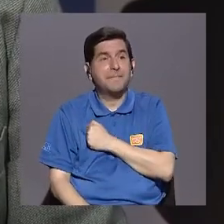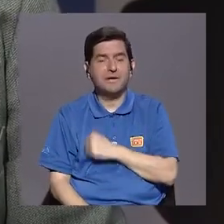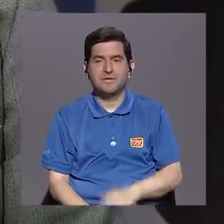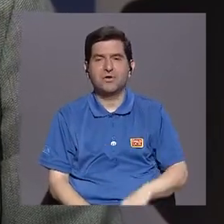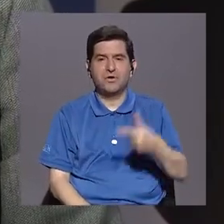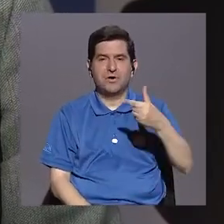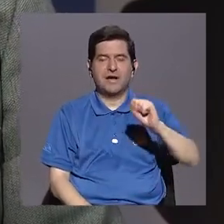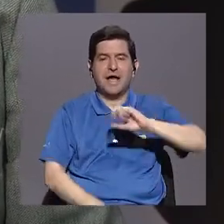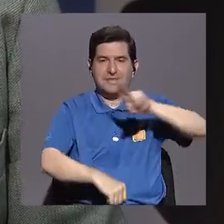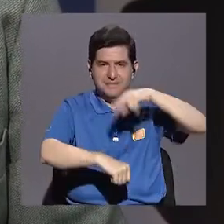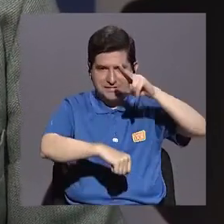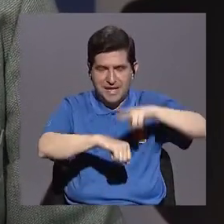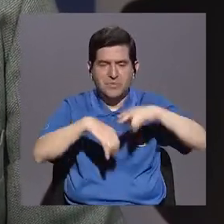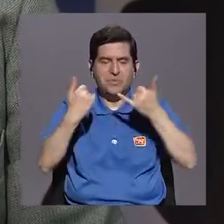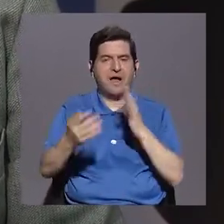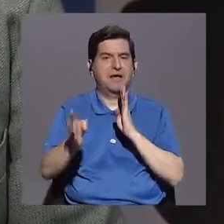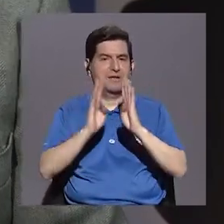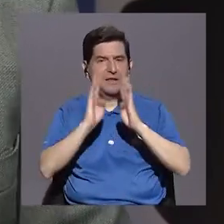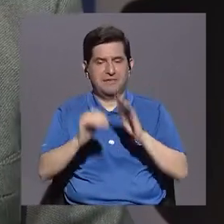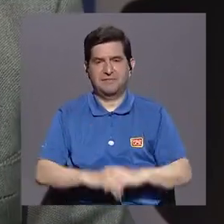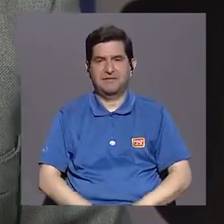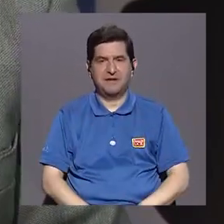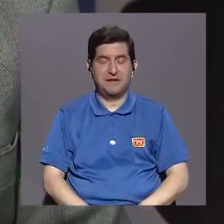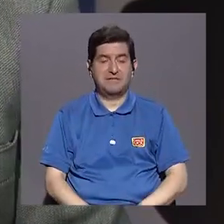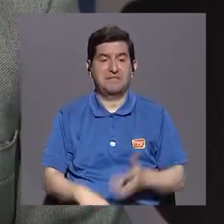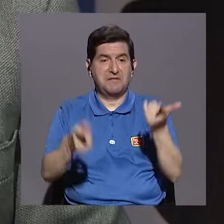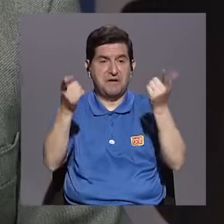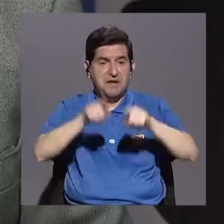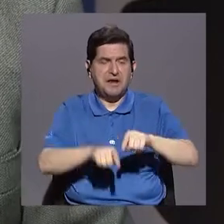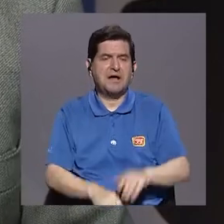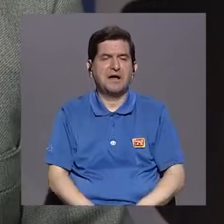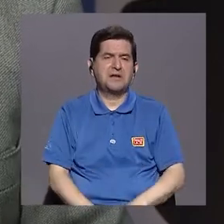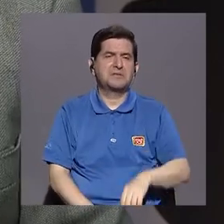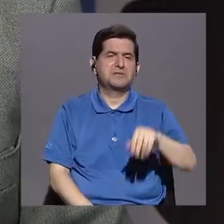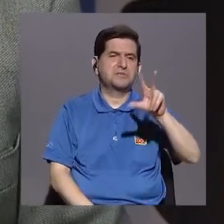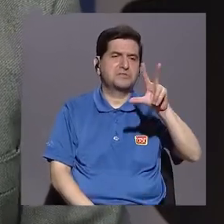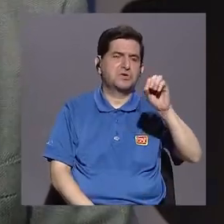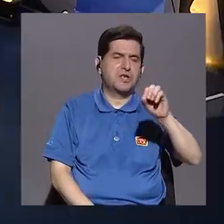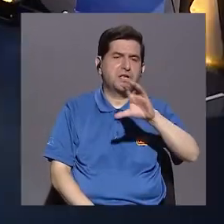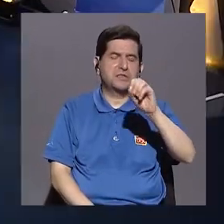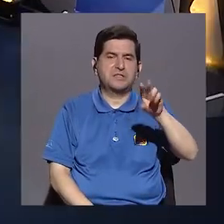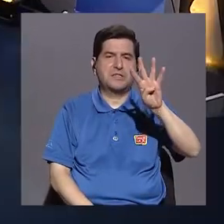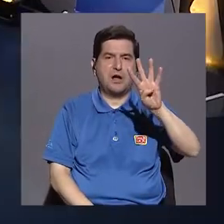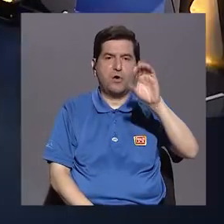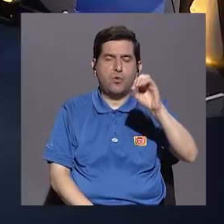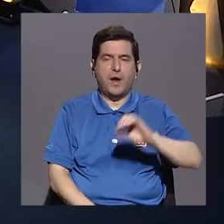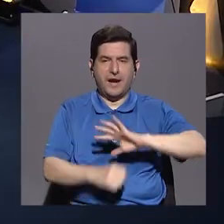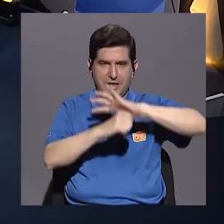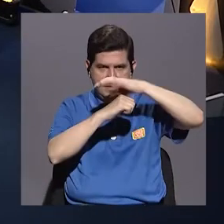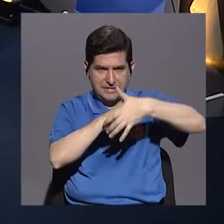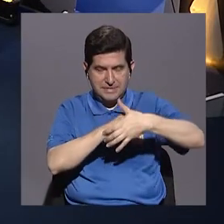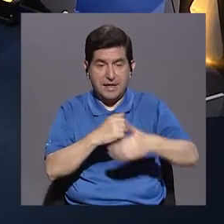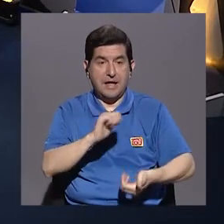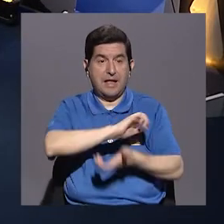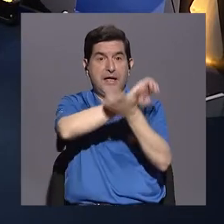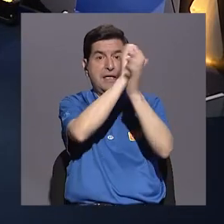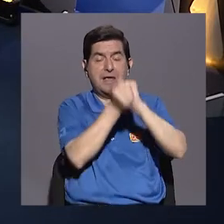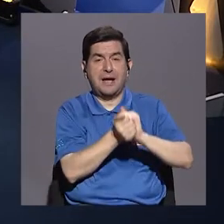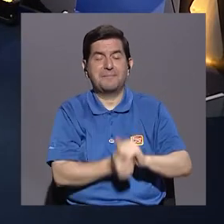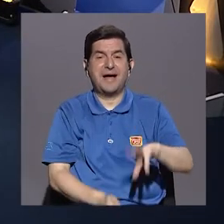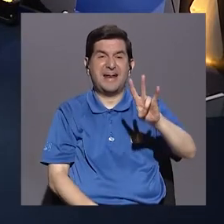bueno ya estamos hablando entonces de como un 30 40 atmósferas y de ahí nos pasamos a